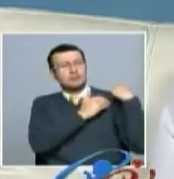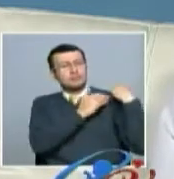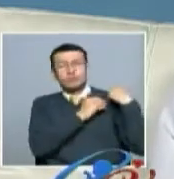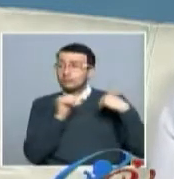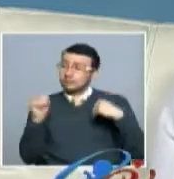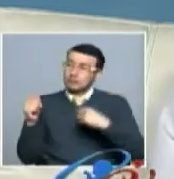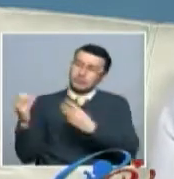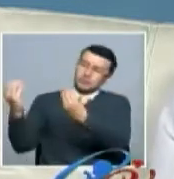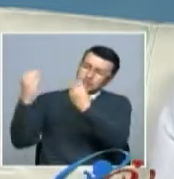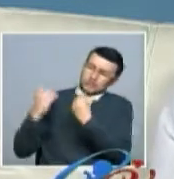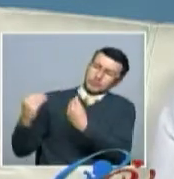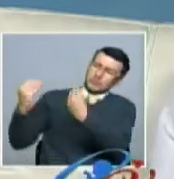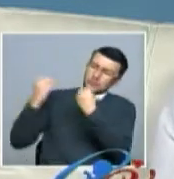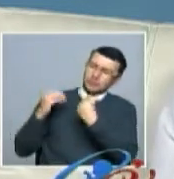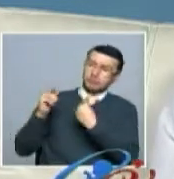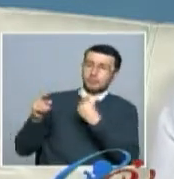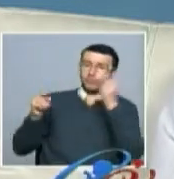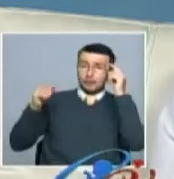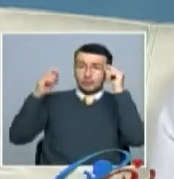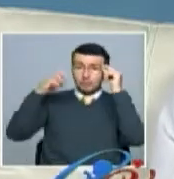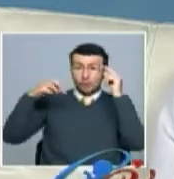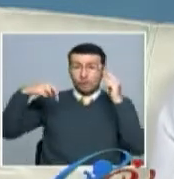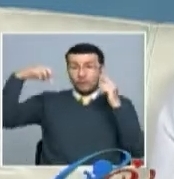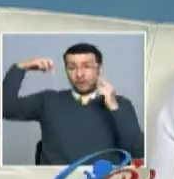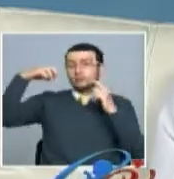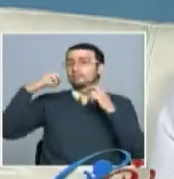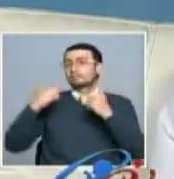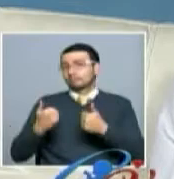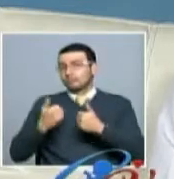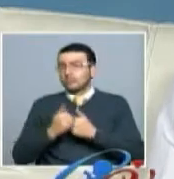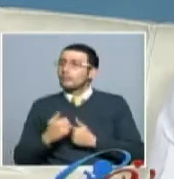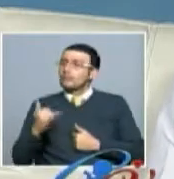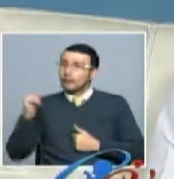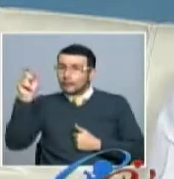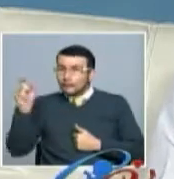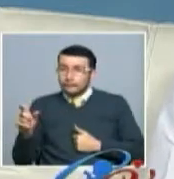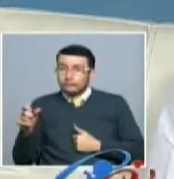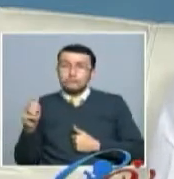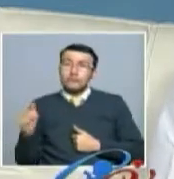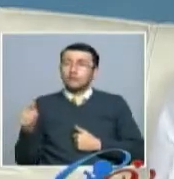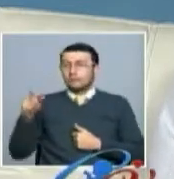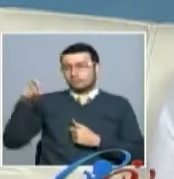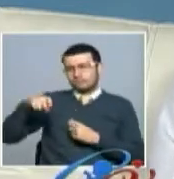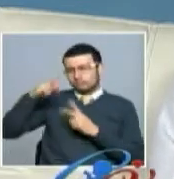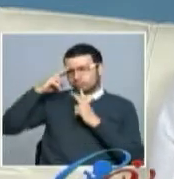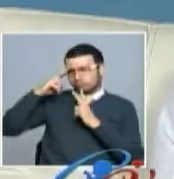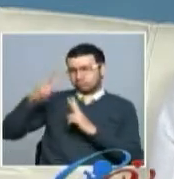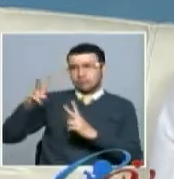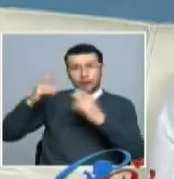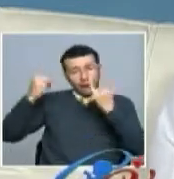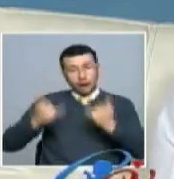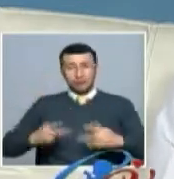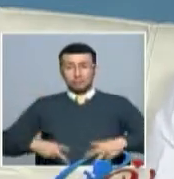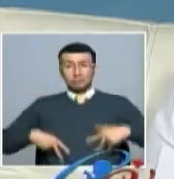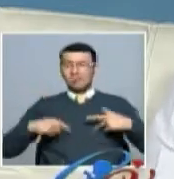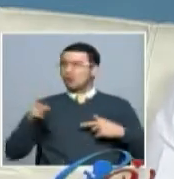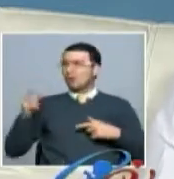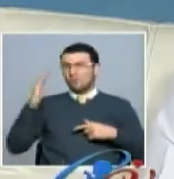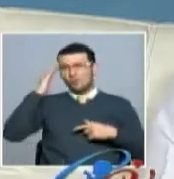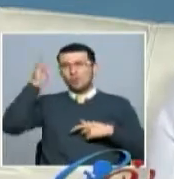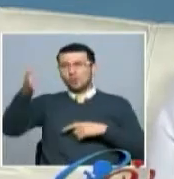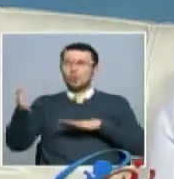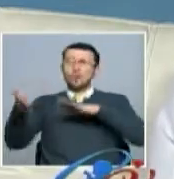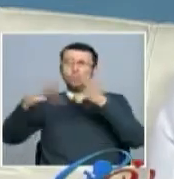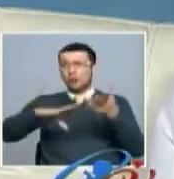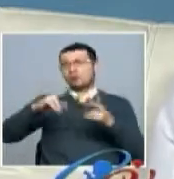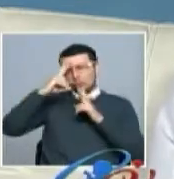esa parte profesional. Y es una persona a quien hay que hacerle homenajes en vida, como dicen los escritores, en